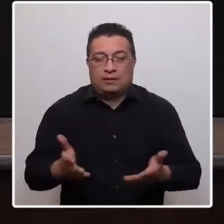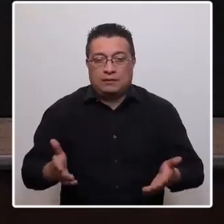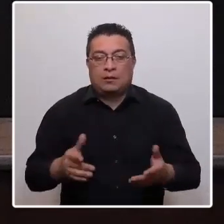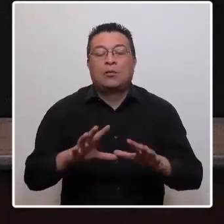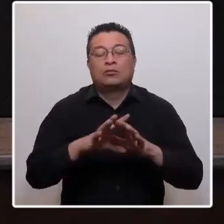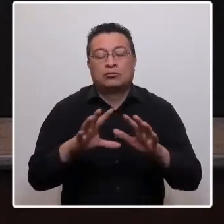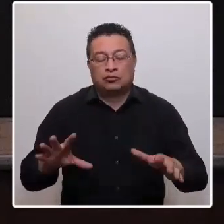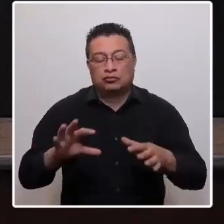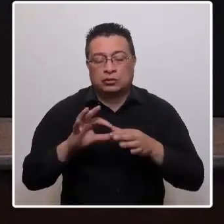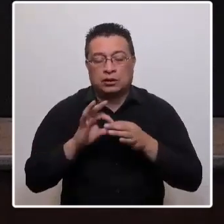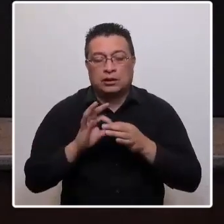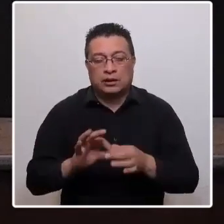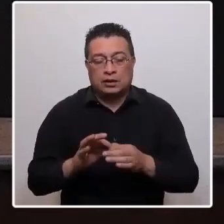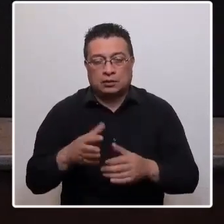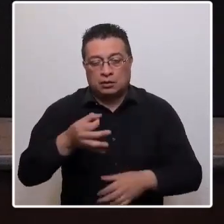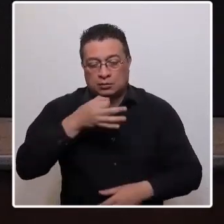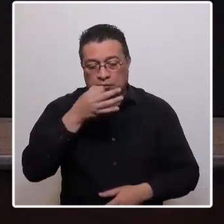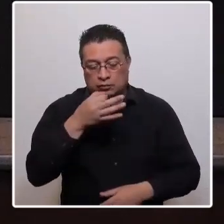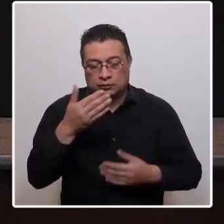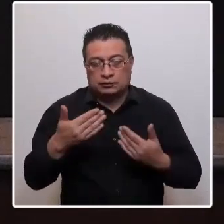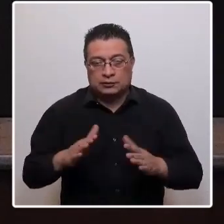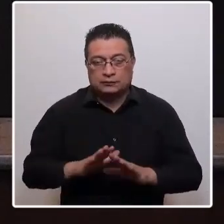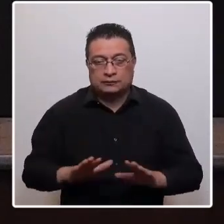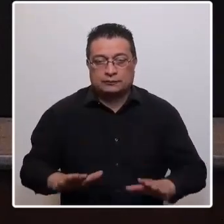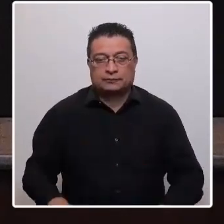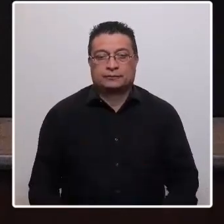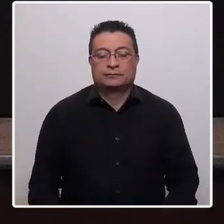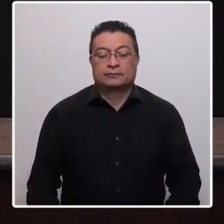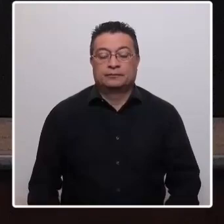Muchas gracias. He dicho, señora presidenta.